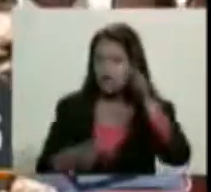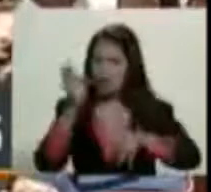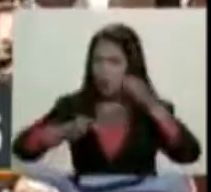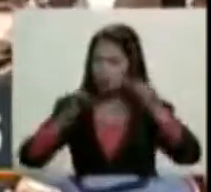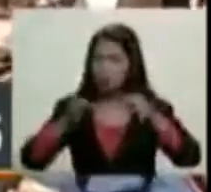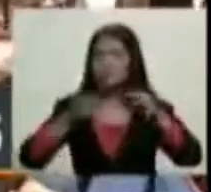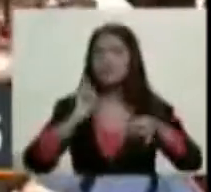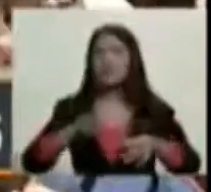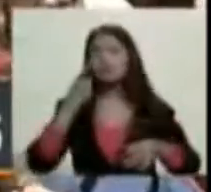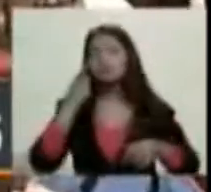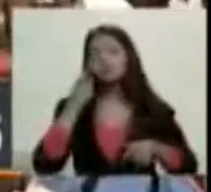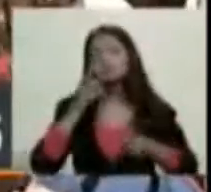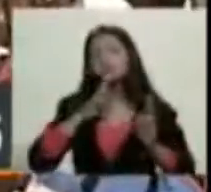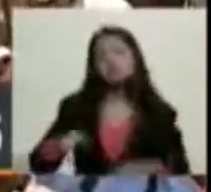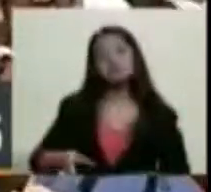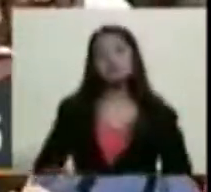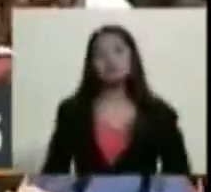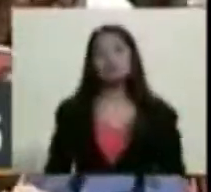que enfrentar,